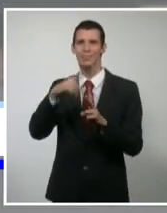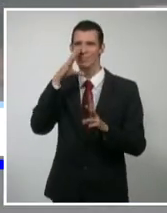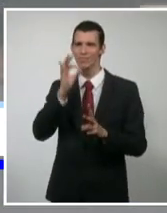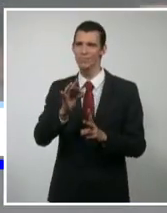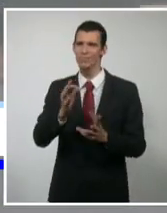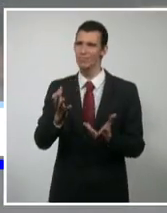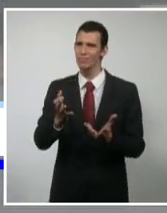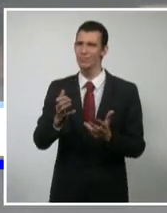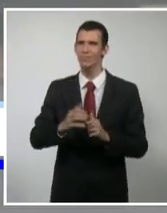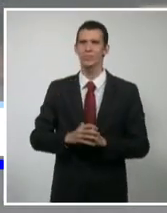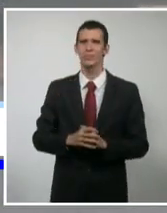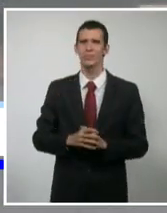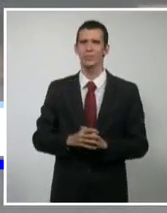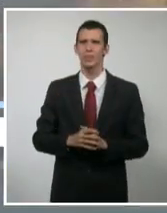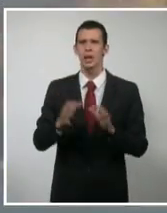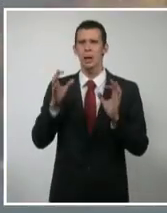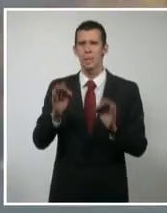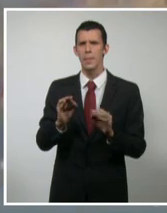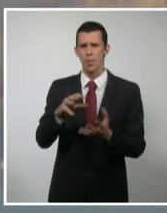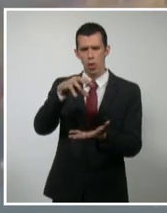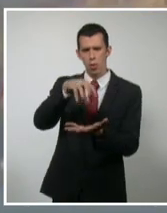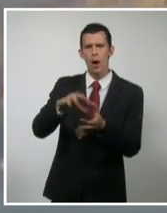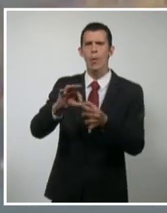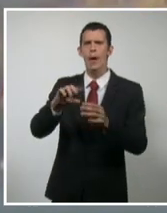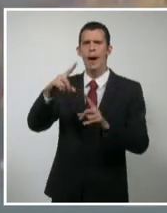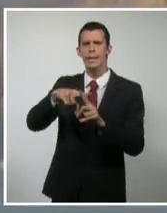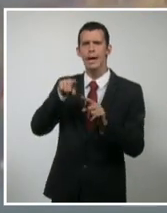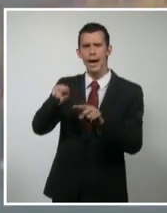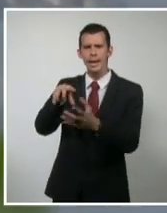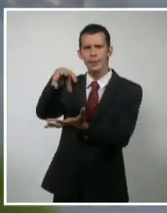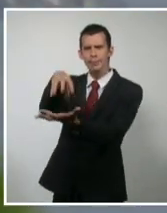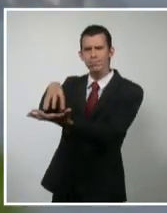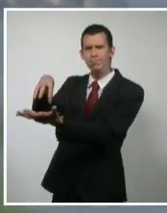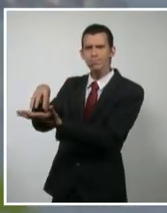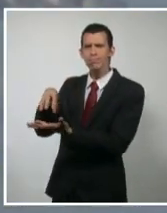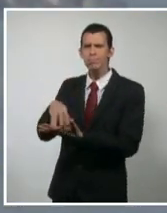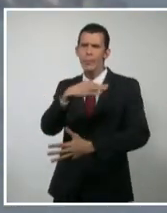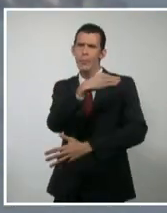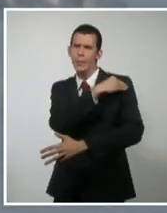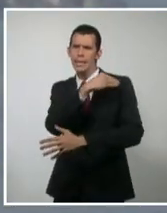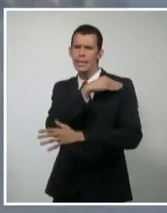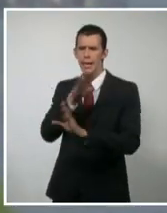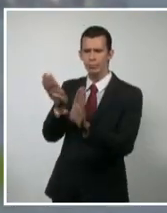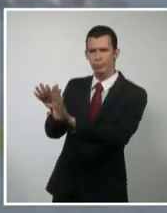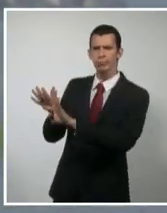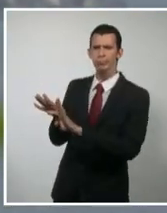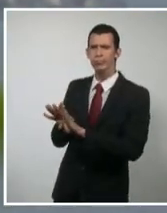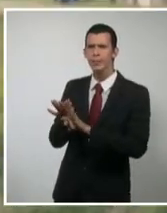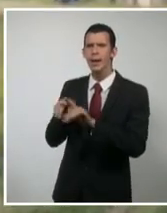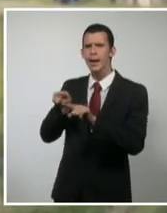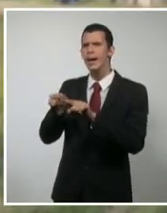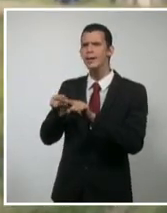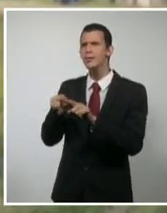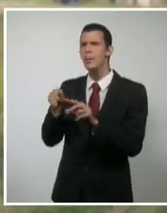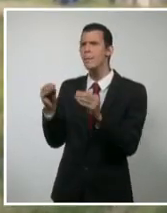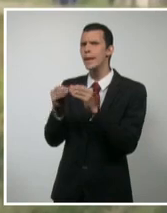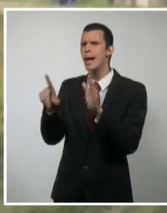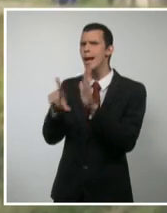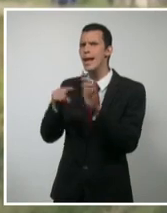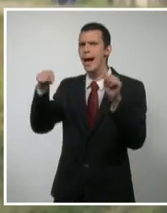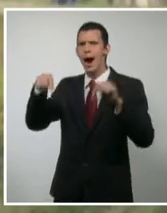carboneras, y el tratado de relaciones entre Cuba y Estados Unidos de 1934. El ejendro fue incorporado a la Constitución